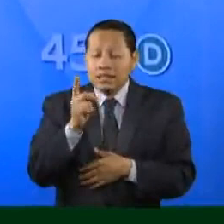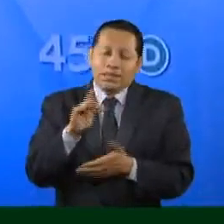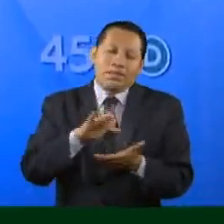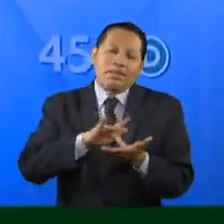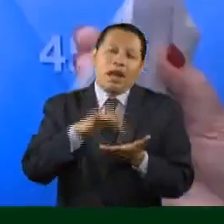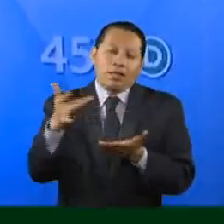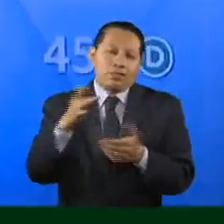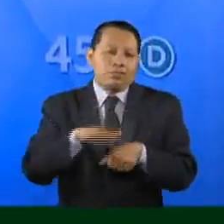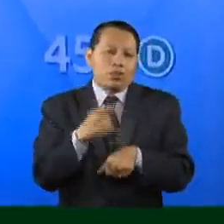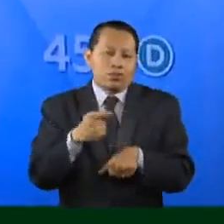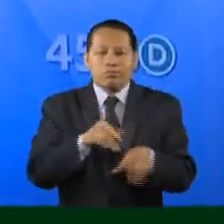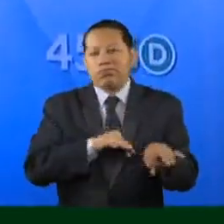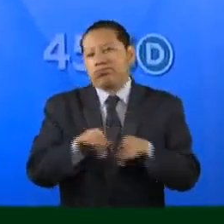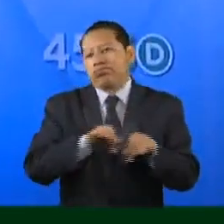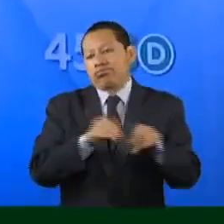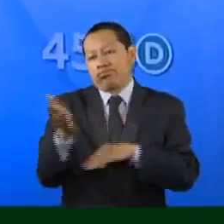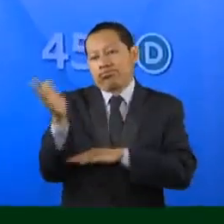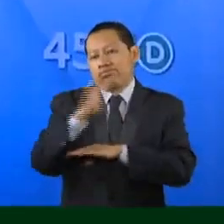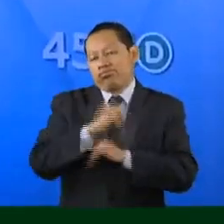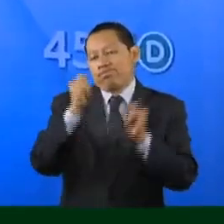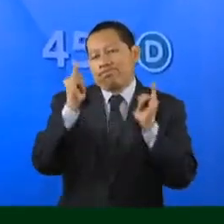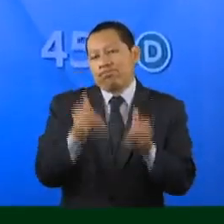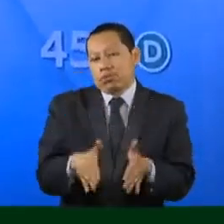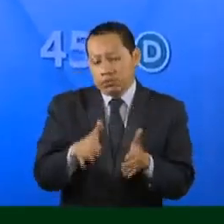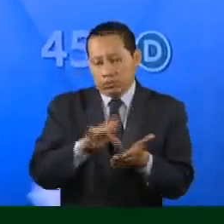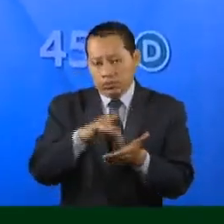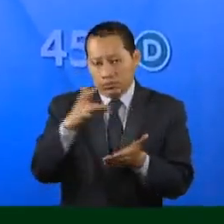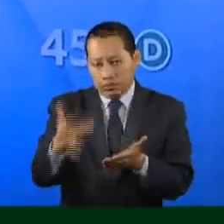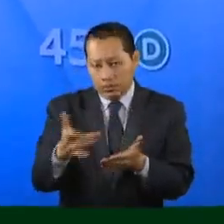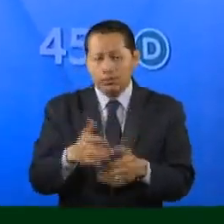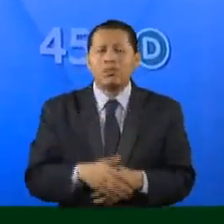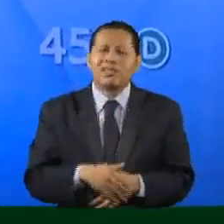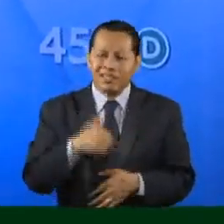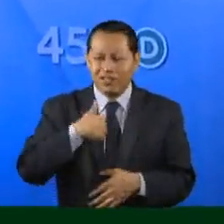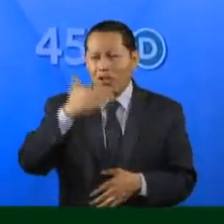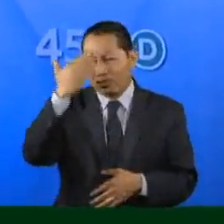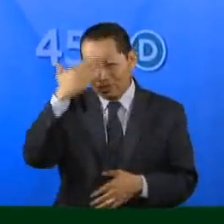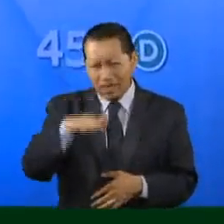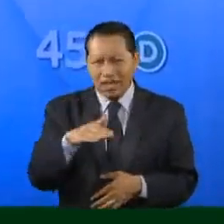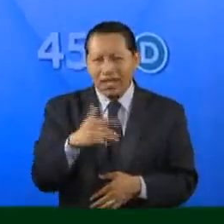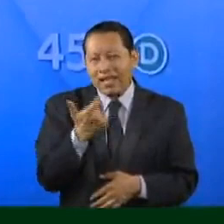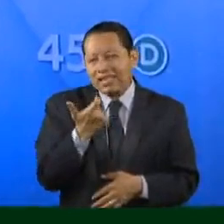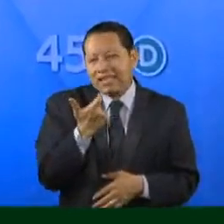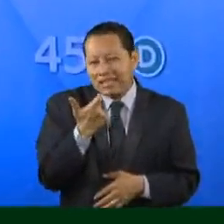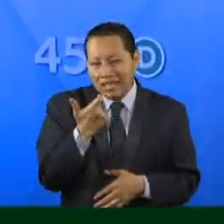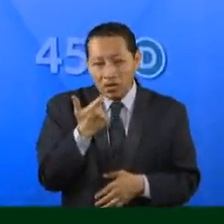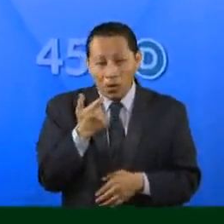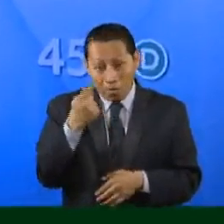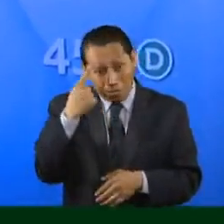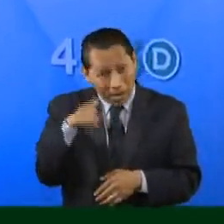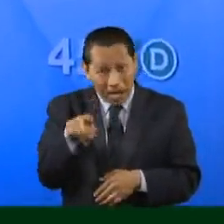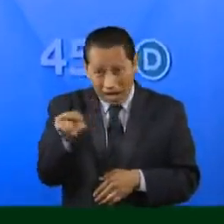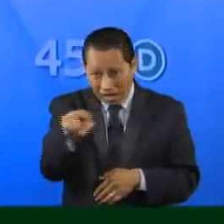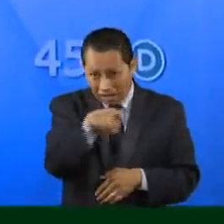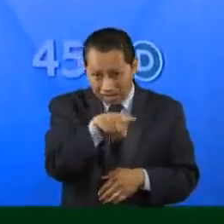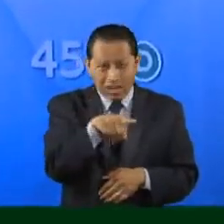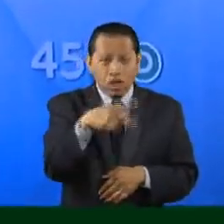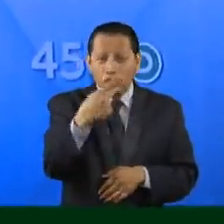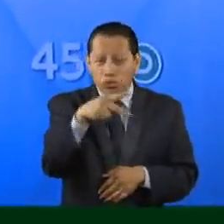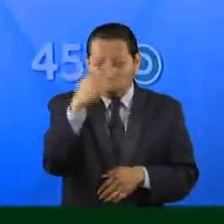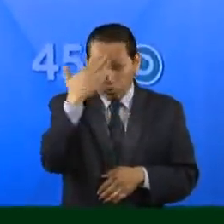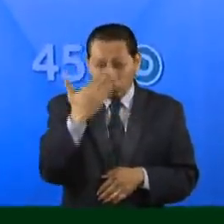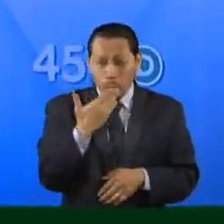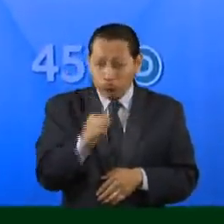extenuantes, gracias, porque sé que a veces el dinero no alcanza para pagarles lo que su